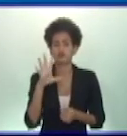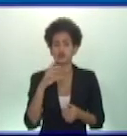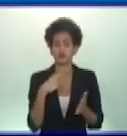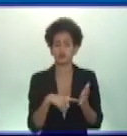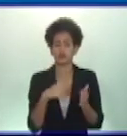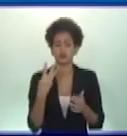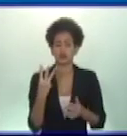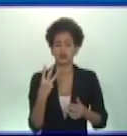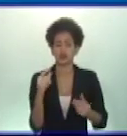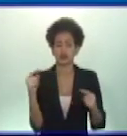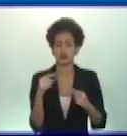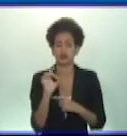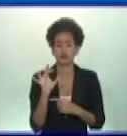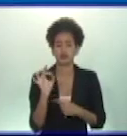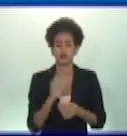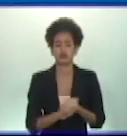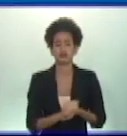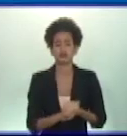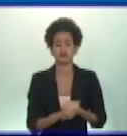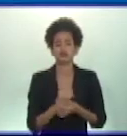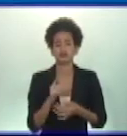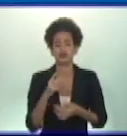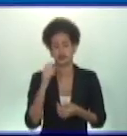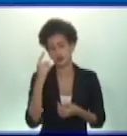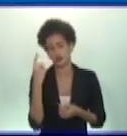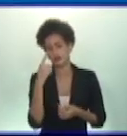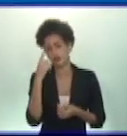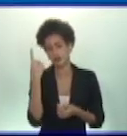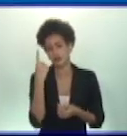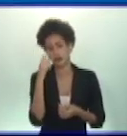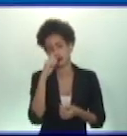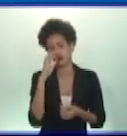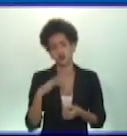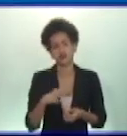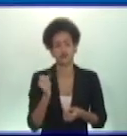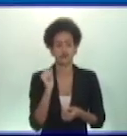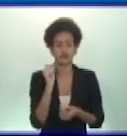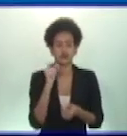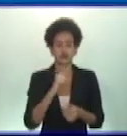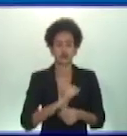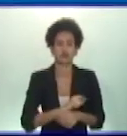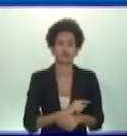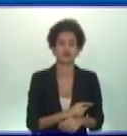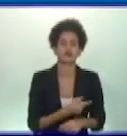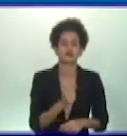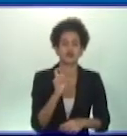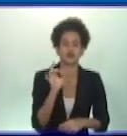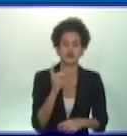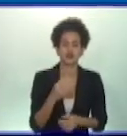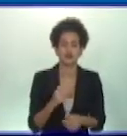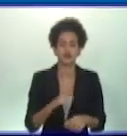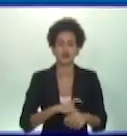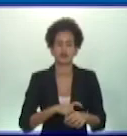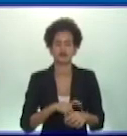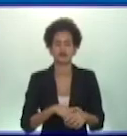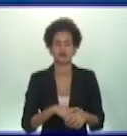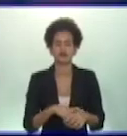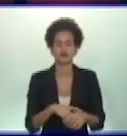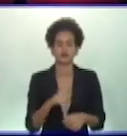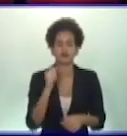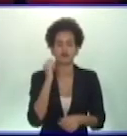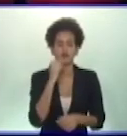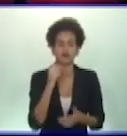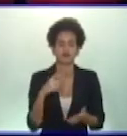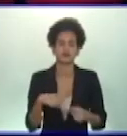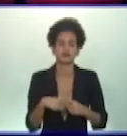Por lo tanto, Orlando demoró 15 minutos más que su primo en leer el cuento. Espero que